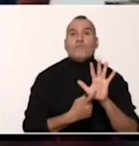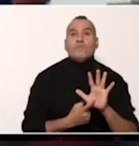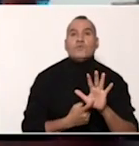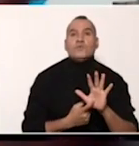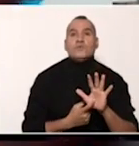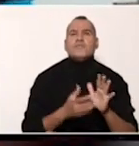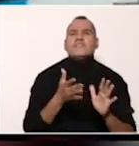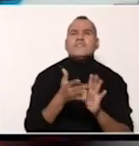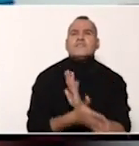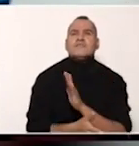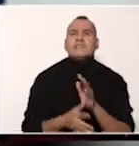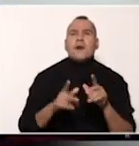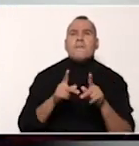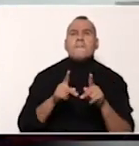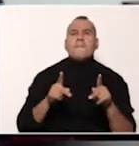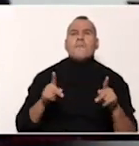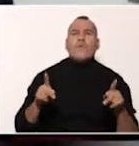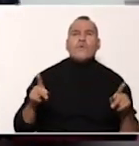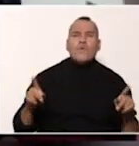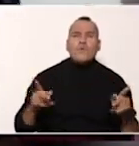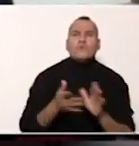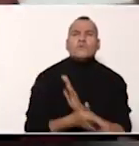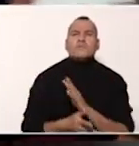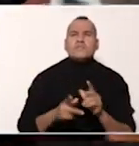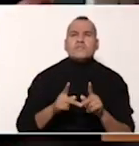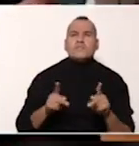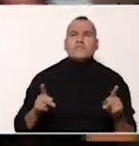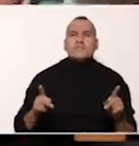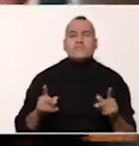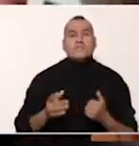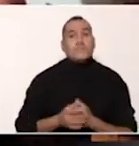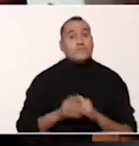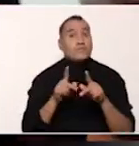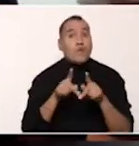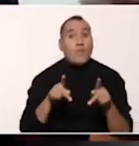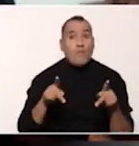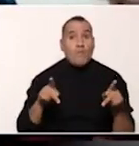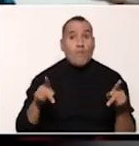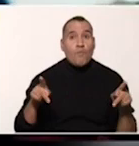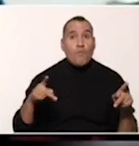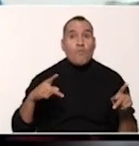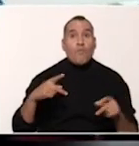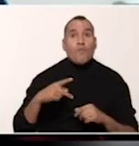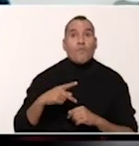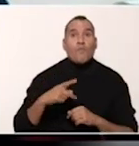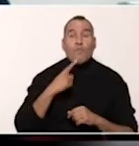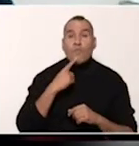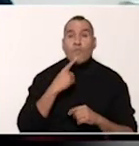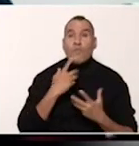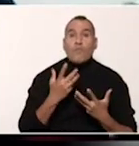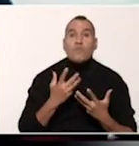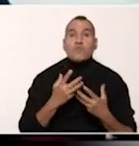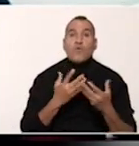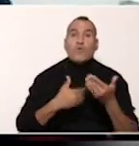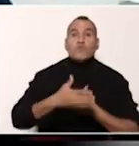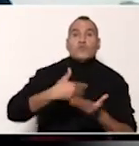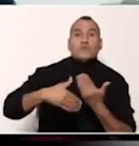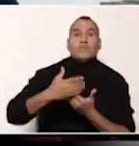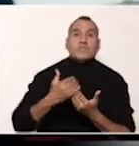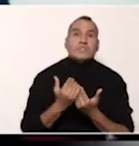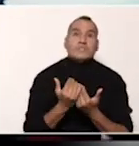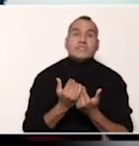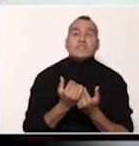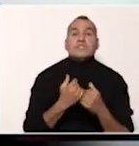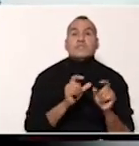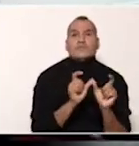qué son los polinomios. ¿Qué son los polinomios? Los polinomios son una expresión algebraica que consta de más